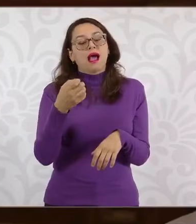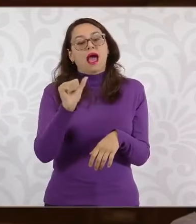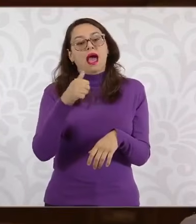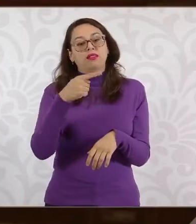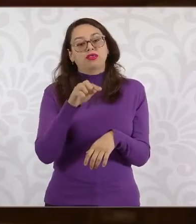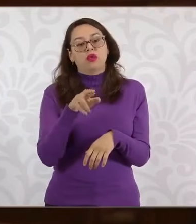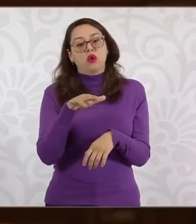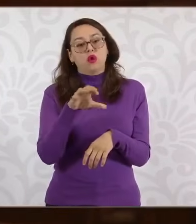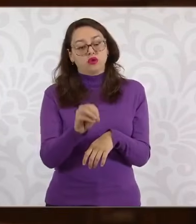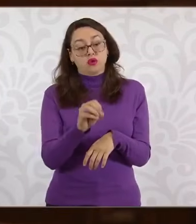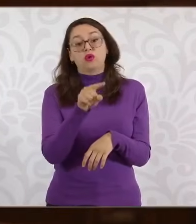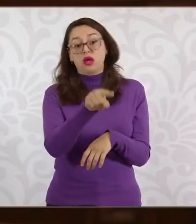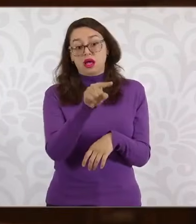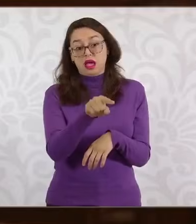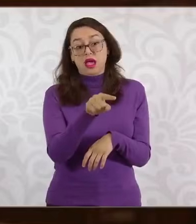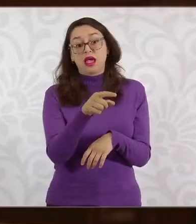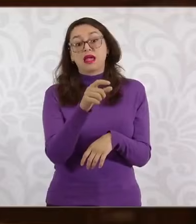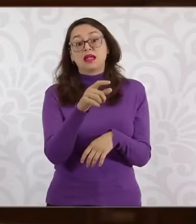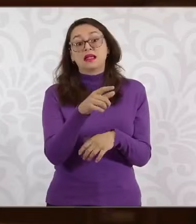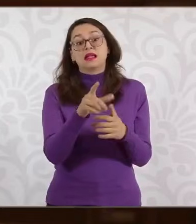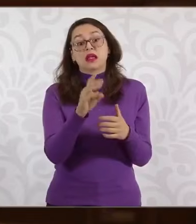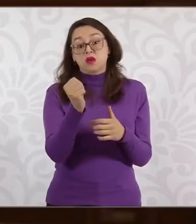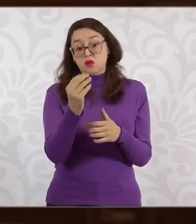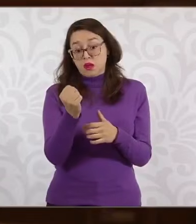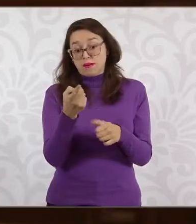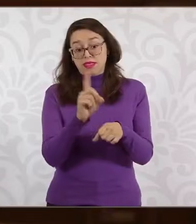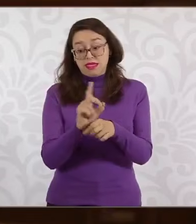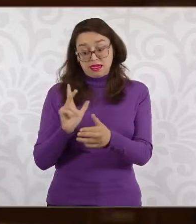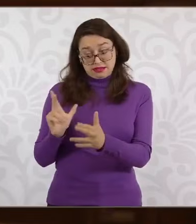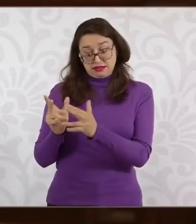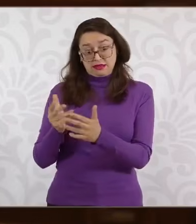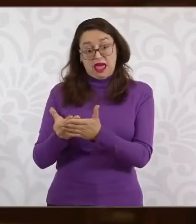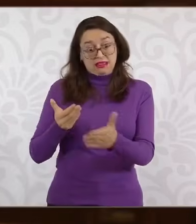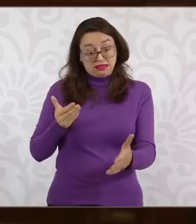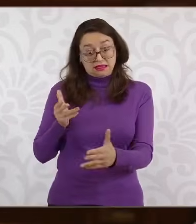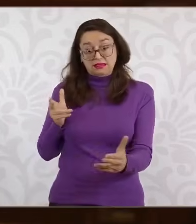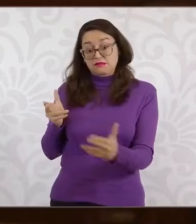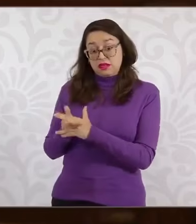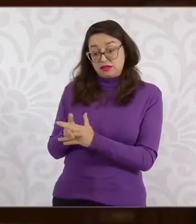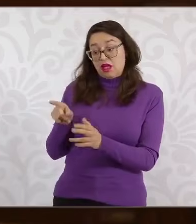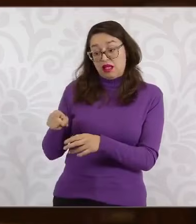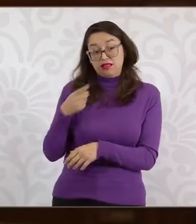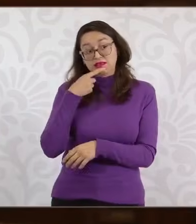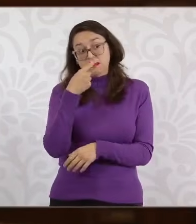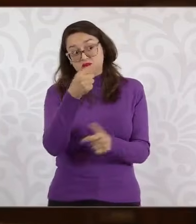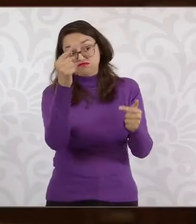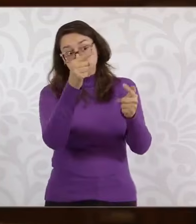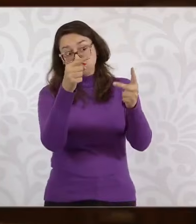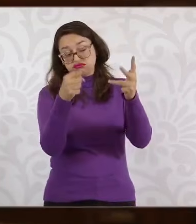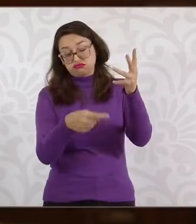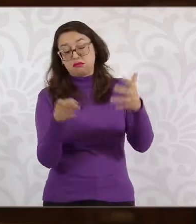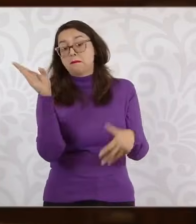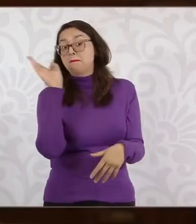quien finalmente también ya abiertamente, 9 días antes de que fuera asesinado, señaló directamente varias irregularidades en